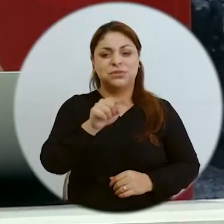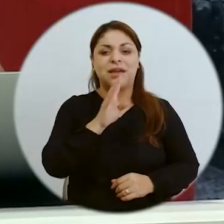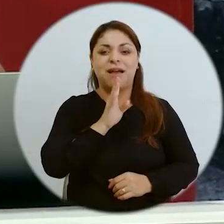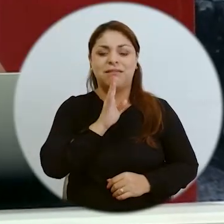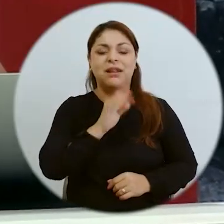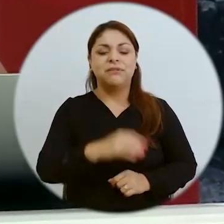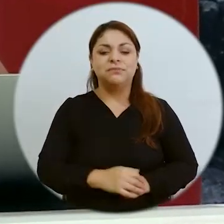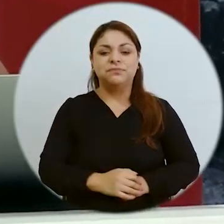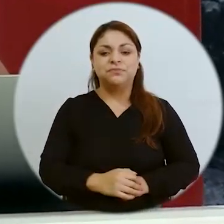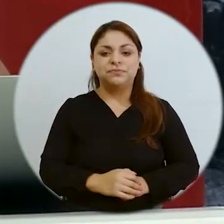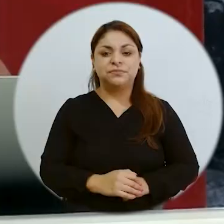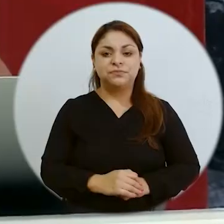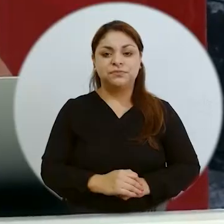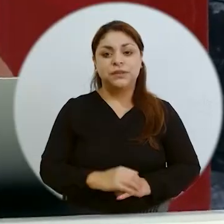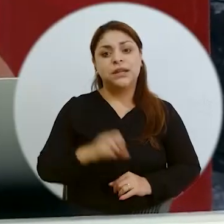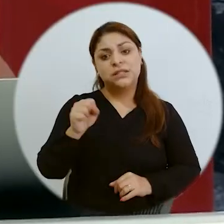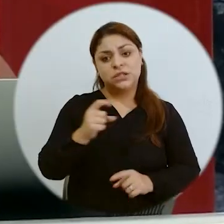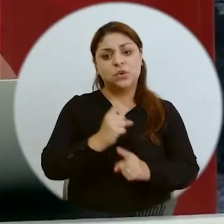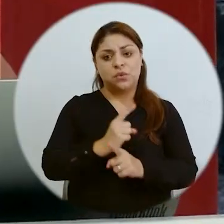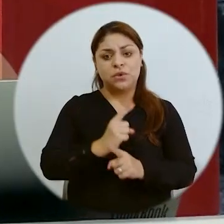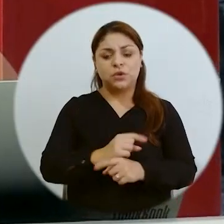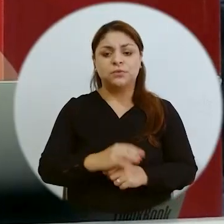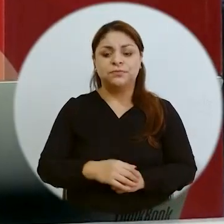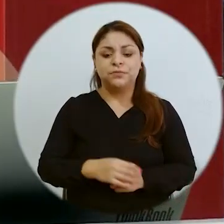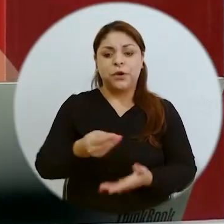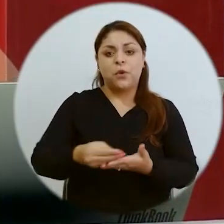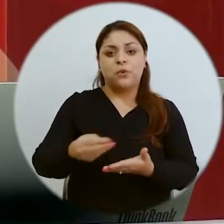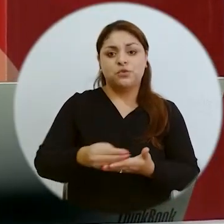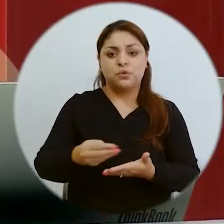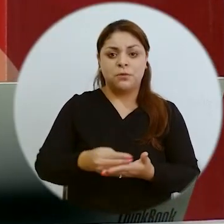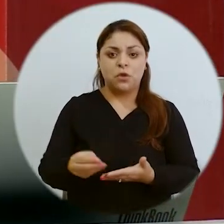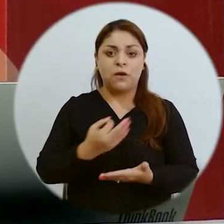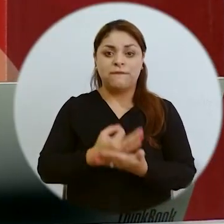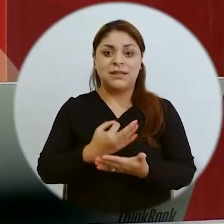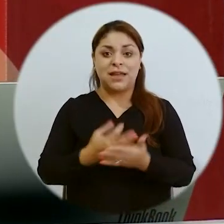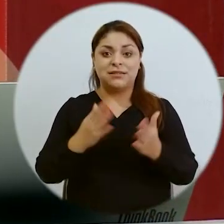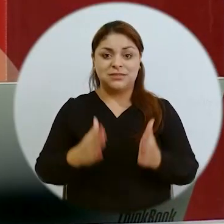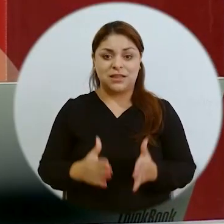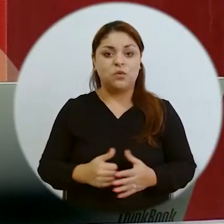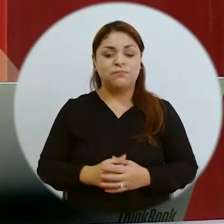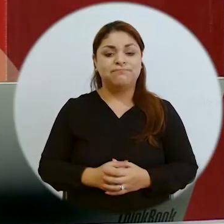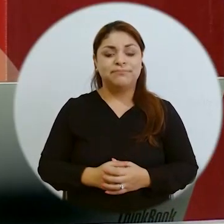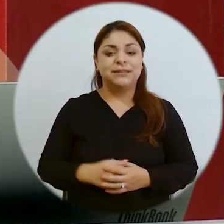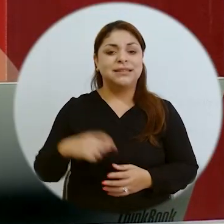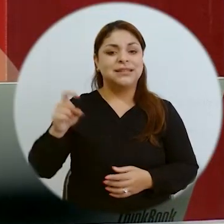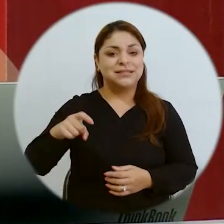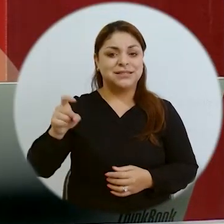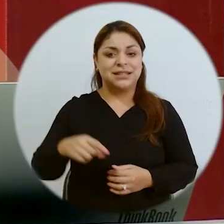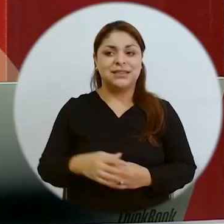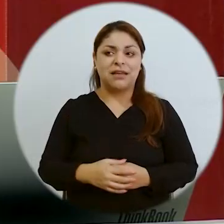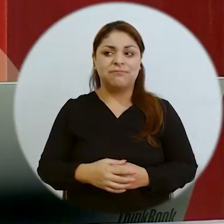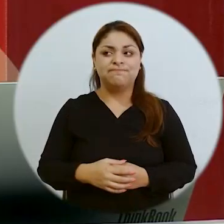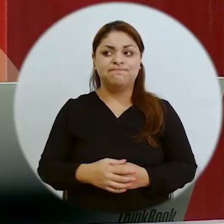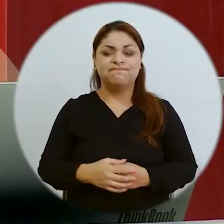Y controlar el gasto, porque ahora se habla mucho de los gastos hormiga y las compras por impulso.